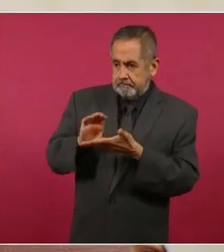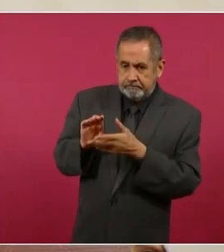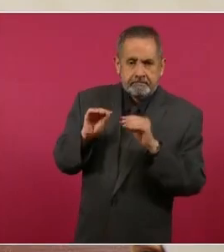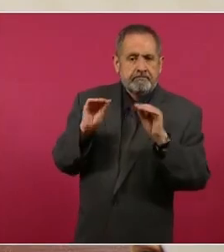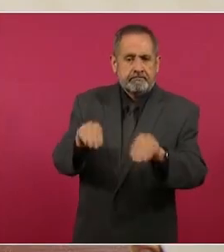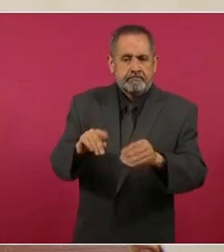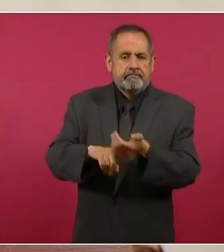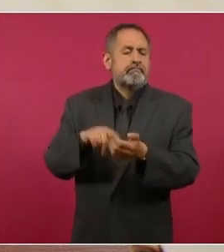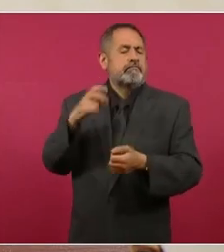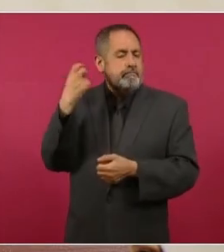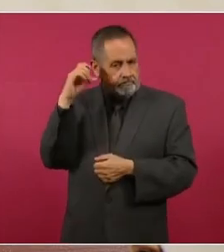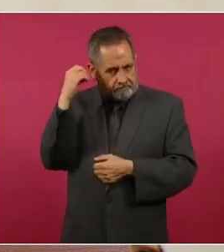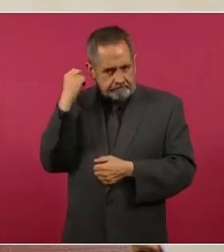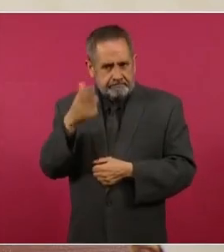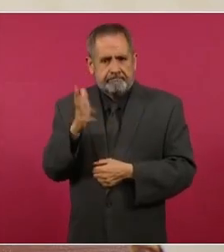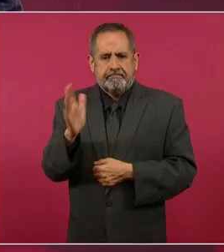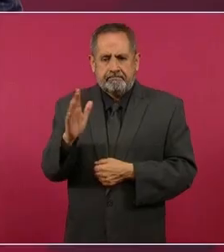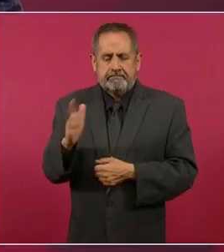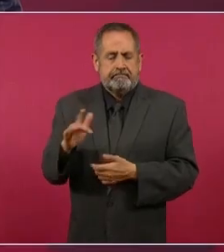Oaxaca.